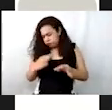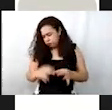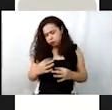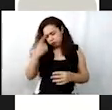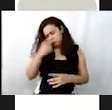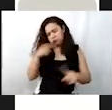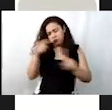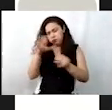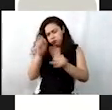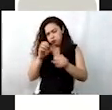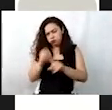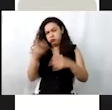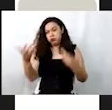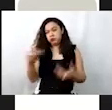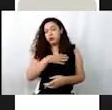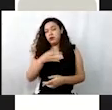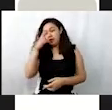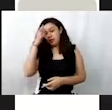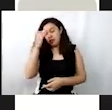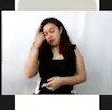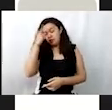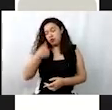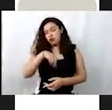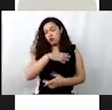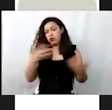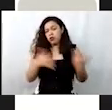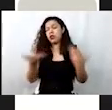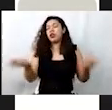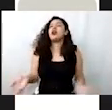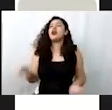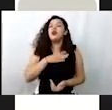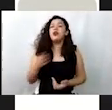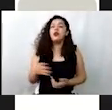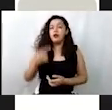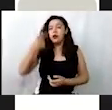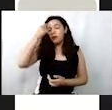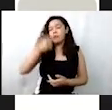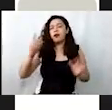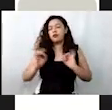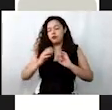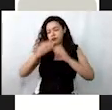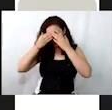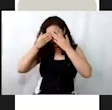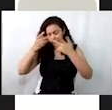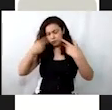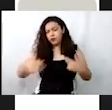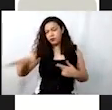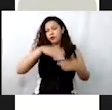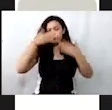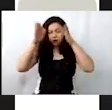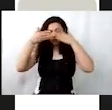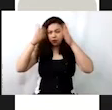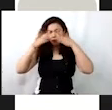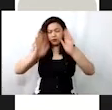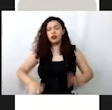por supuesto que es un buen tiempo para hacerlo, y pues para seguir creando conciencia entre la ciudadanía.